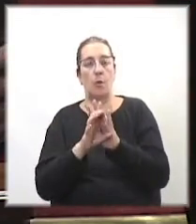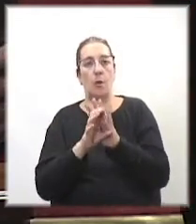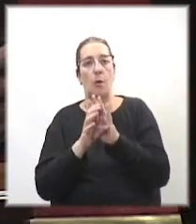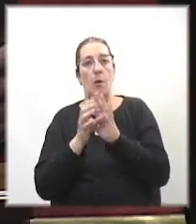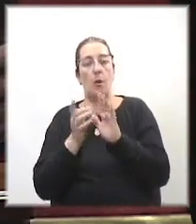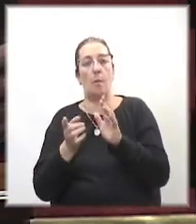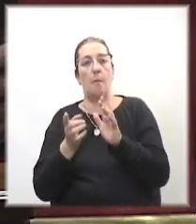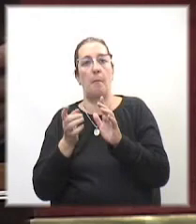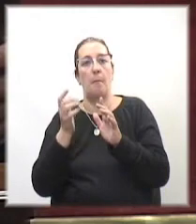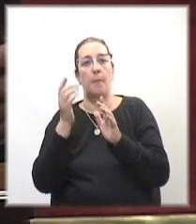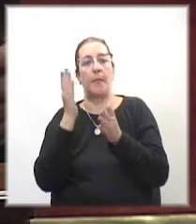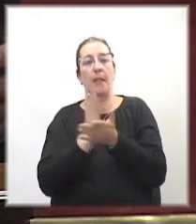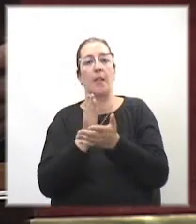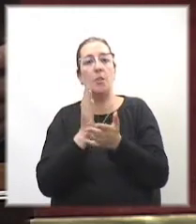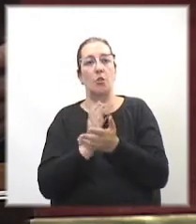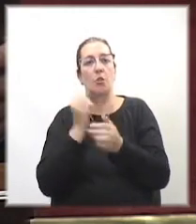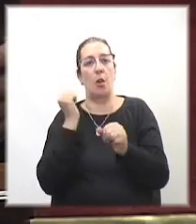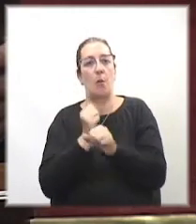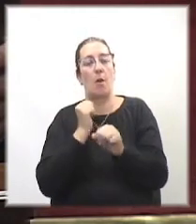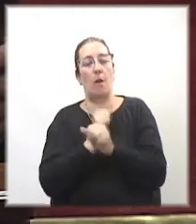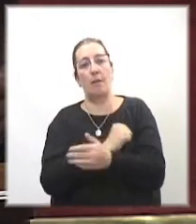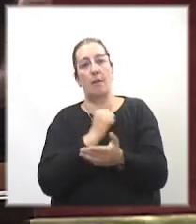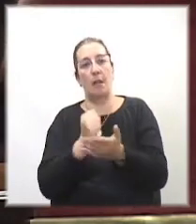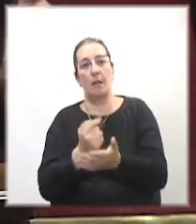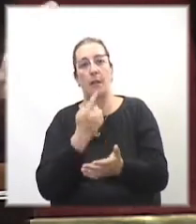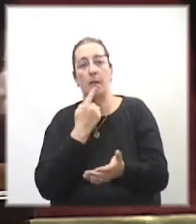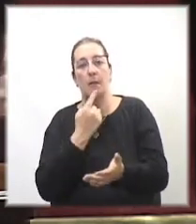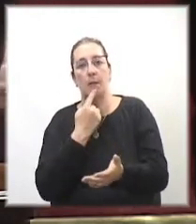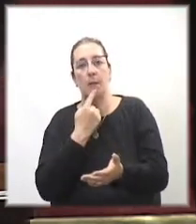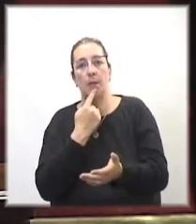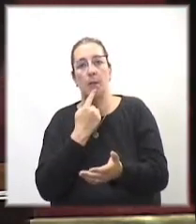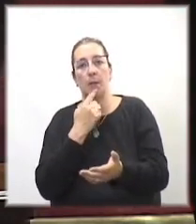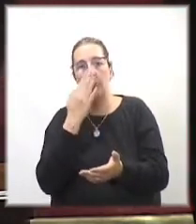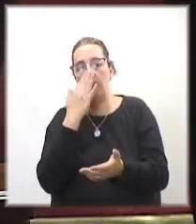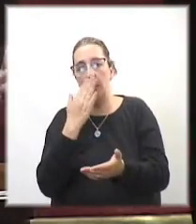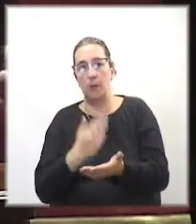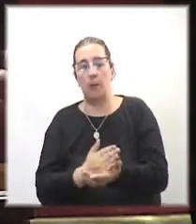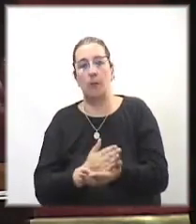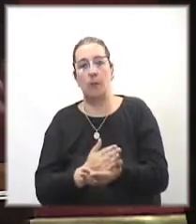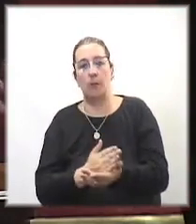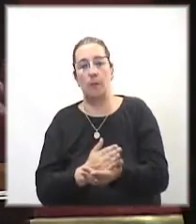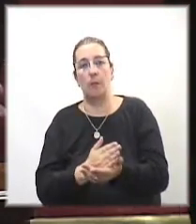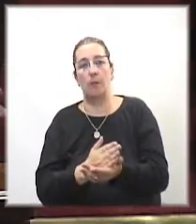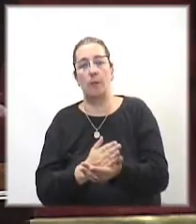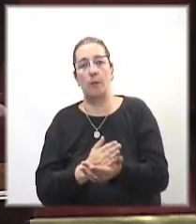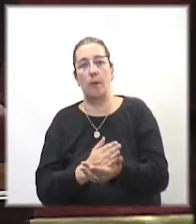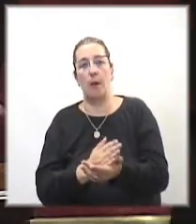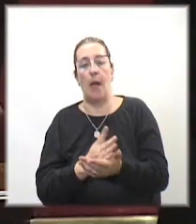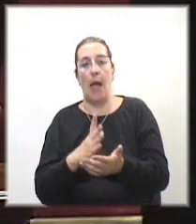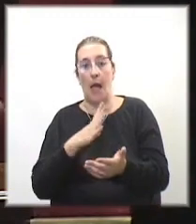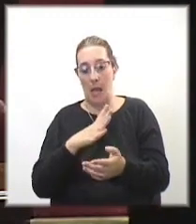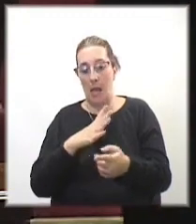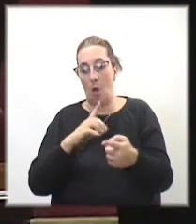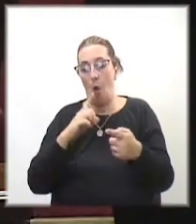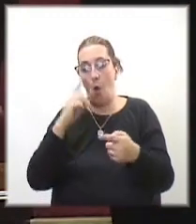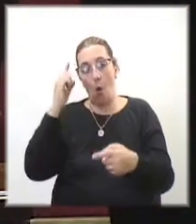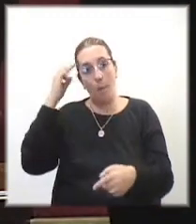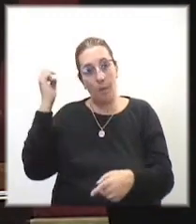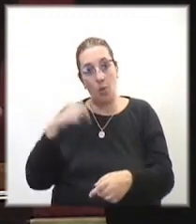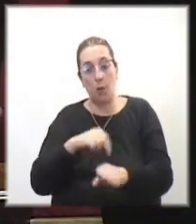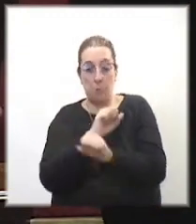desde derechos laborables hasta los políticos. En definitiva, sin prejuicio a existir opiniones sobre